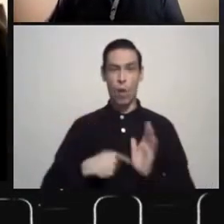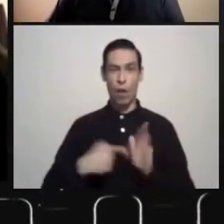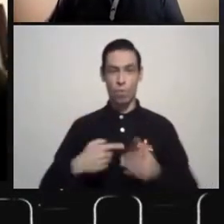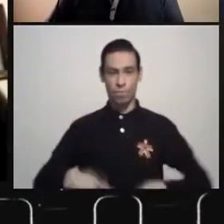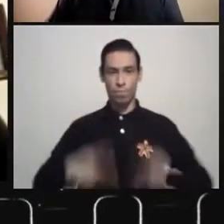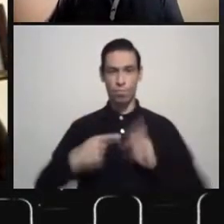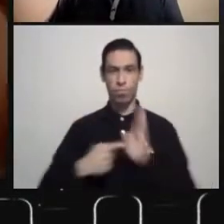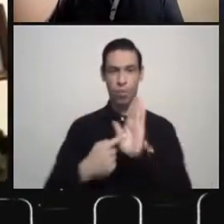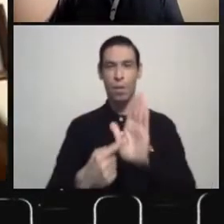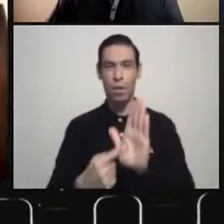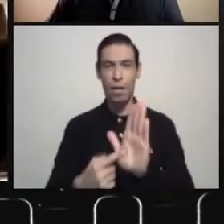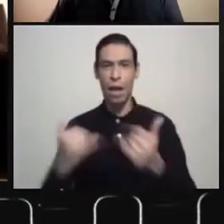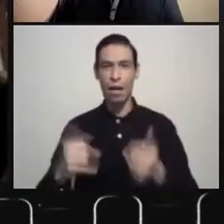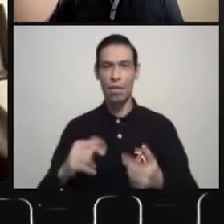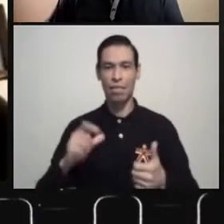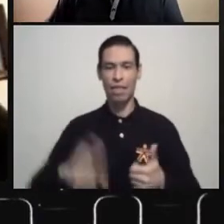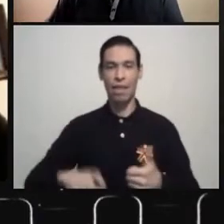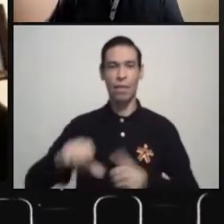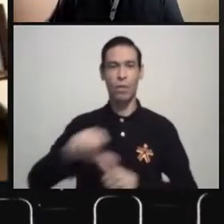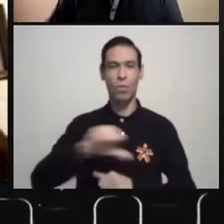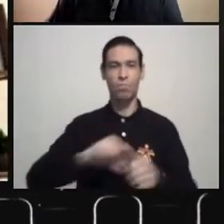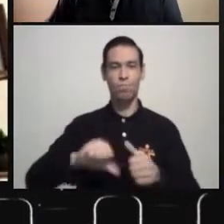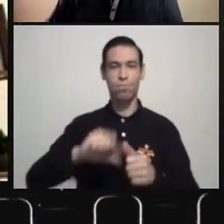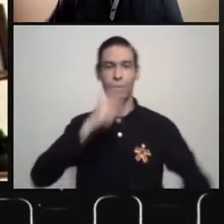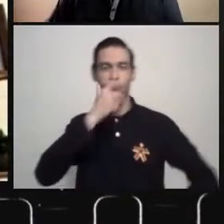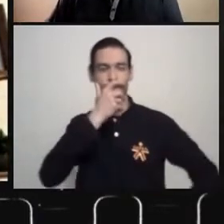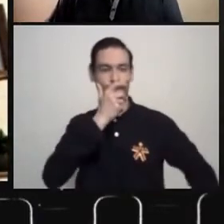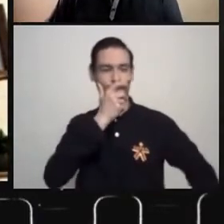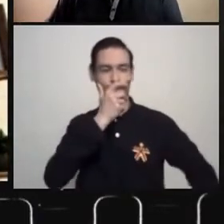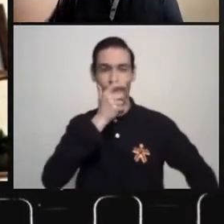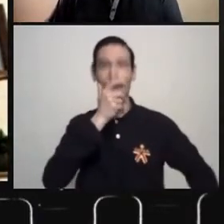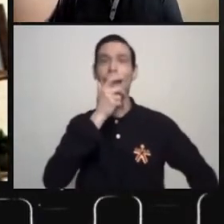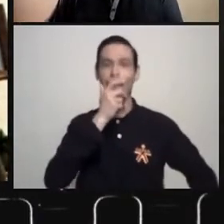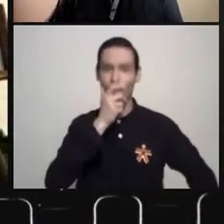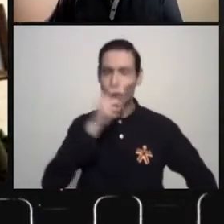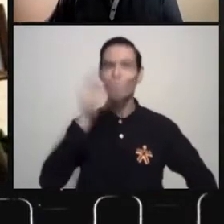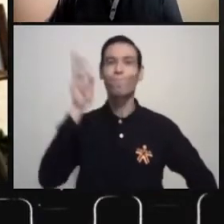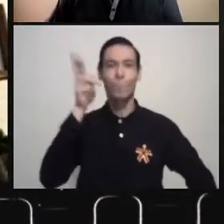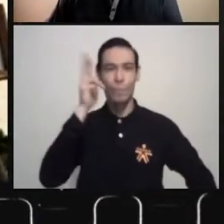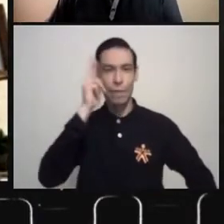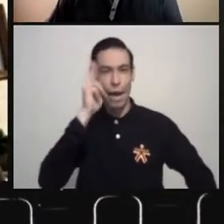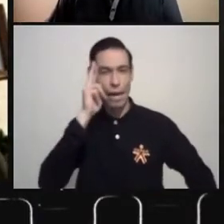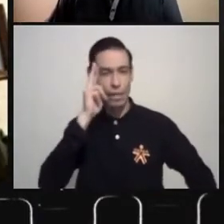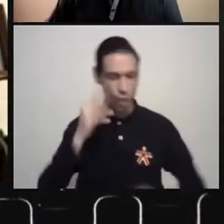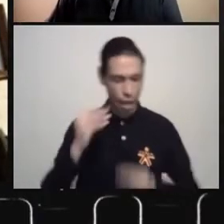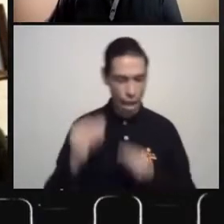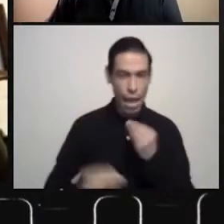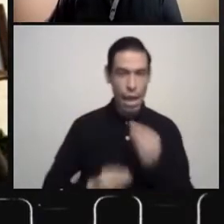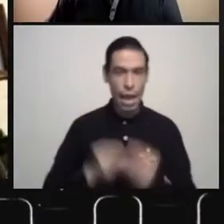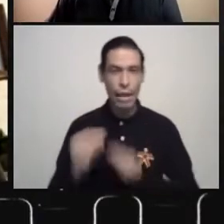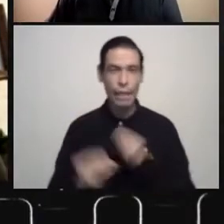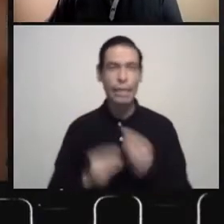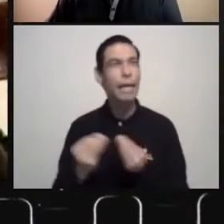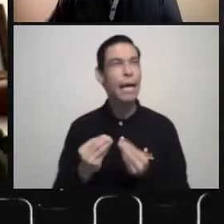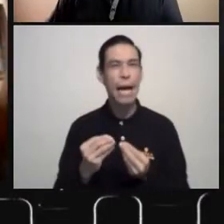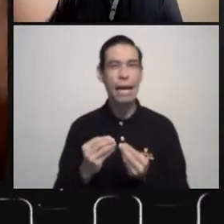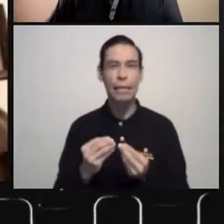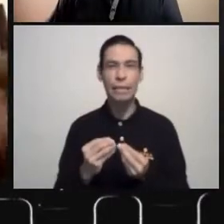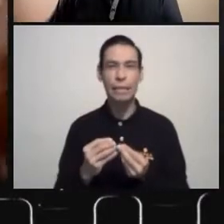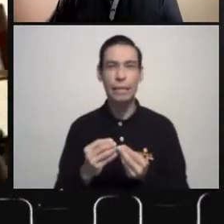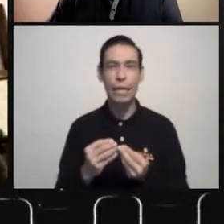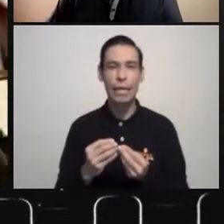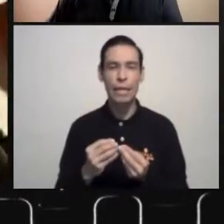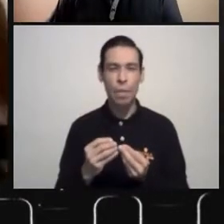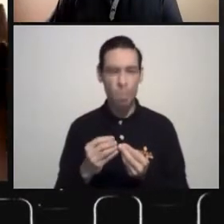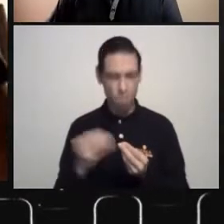Entonces ya ahí era complicado, y dije, claro, este man tiene razón, entonces vamos a asumir esto. ¿Cómo lo vamos a hacer? ¿Y cómo vamos realmente a crear